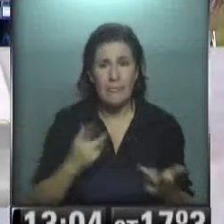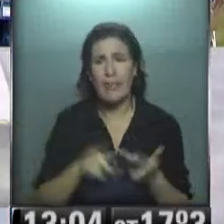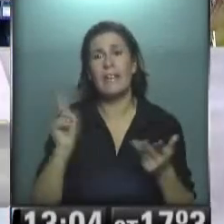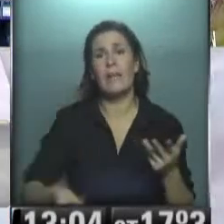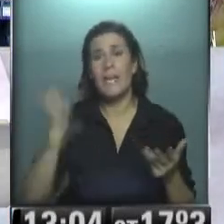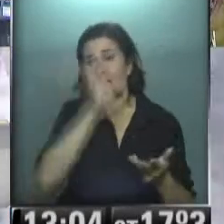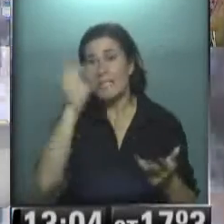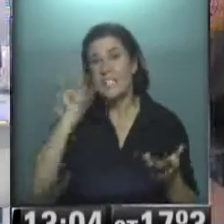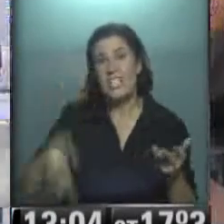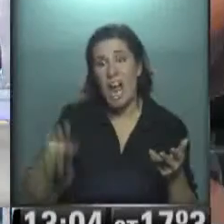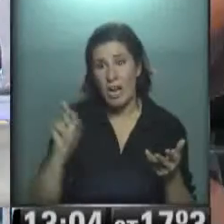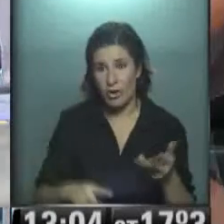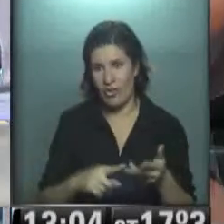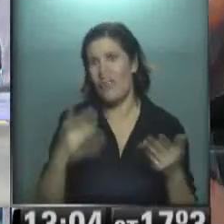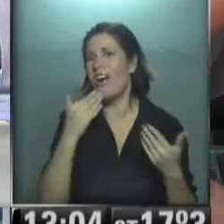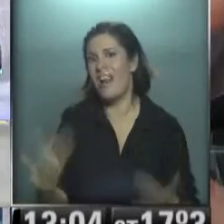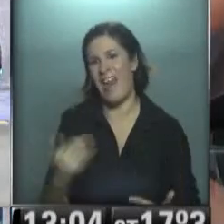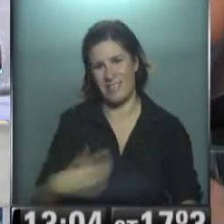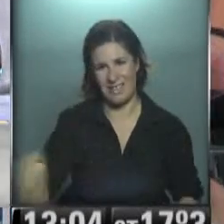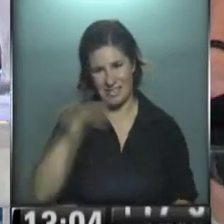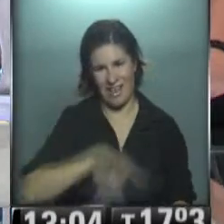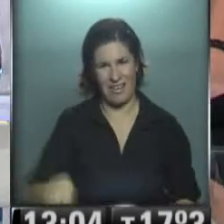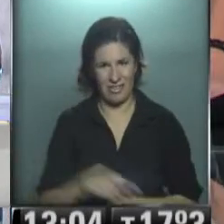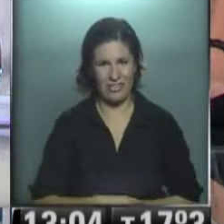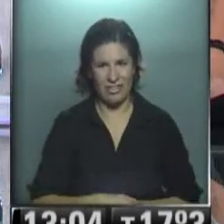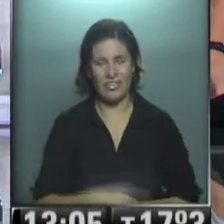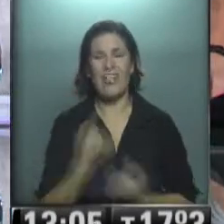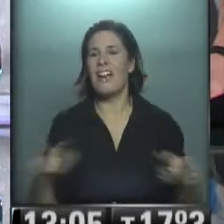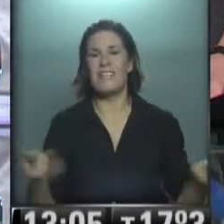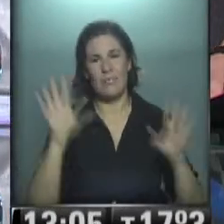chicos de todo el país que fueron allí a regalarles esta canción a los jugadores de la Argentina. Bueno.